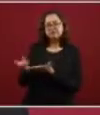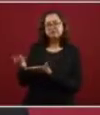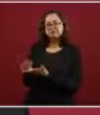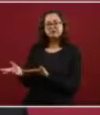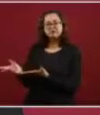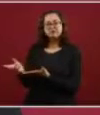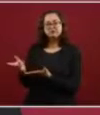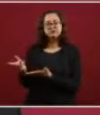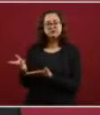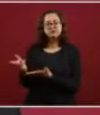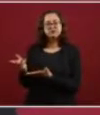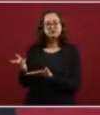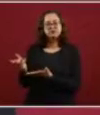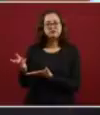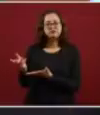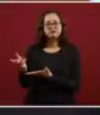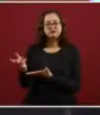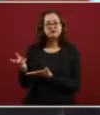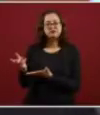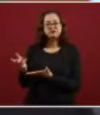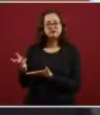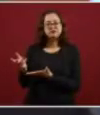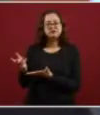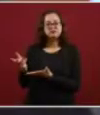ya se había menguado